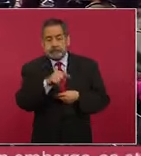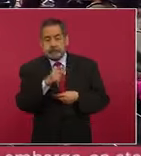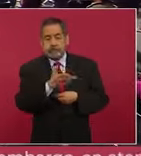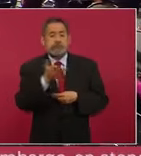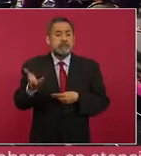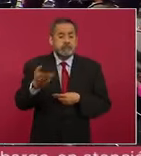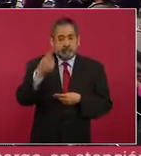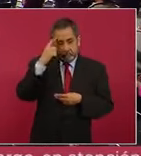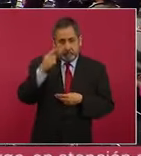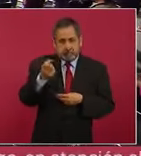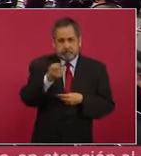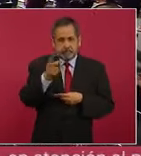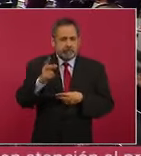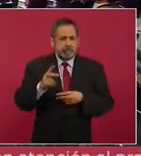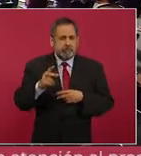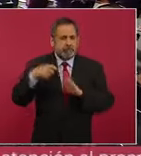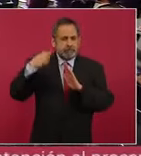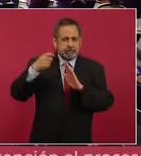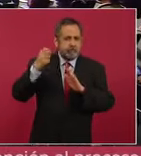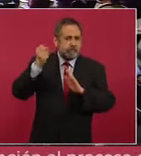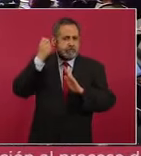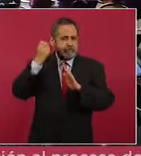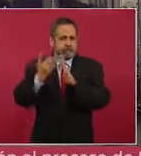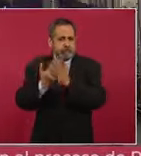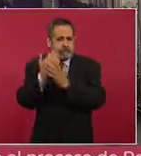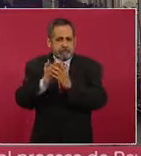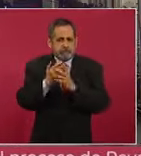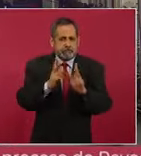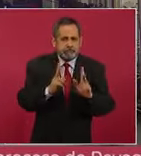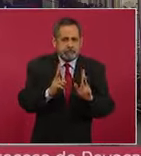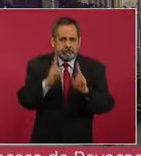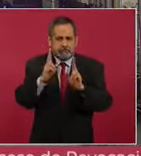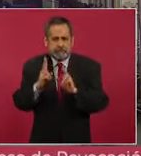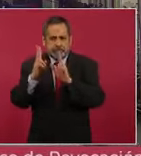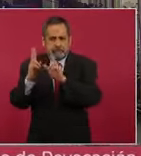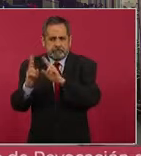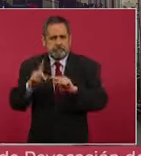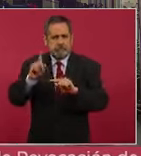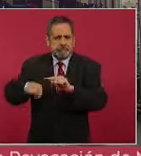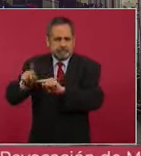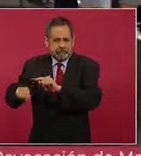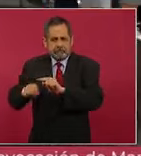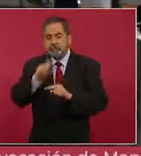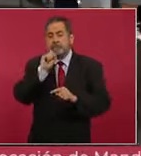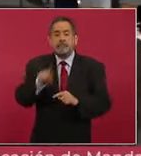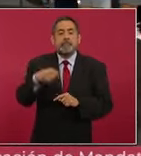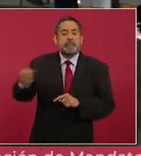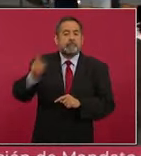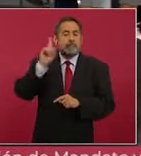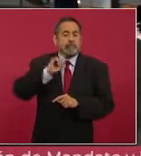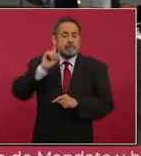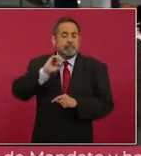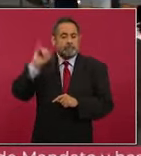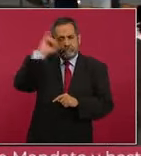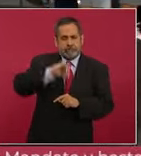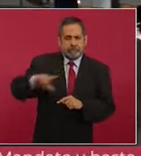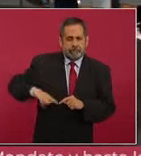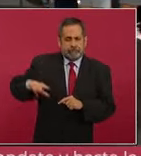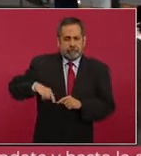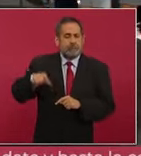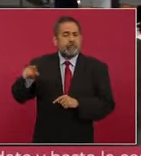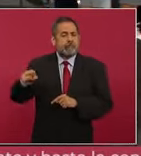que bajaran algunos fragmentos de la conferencia mañanera, y también a la jefa de gobierno, Claudia Sheinbaum, bajar unos